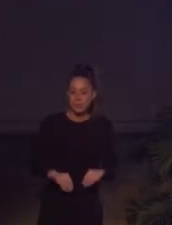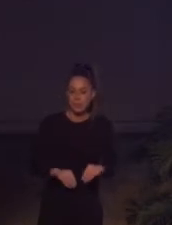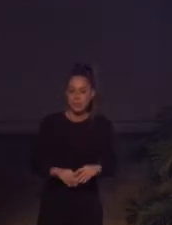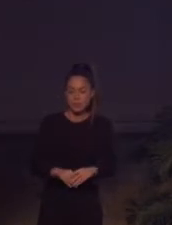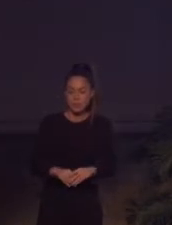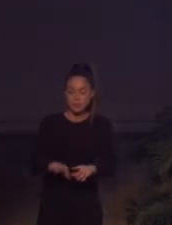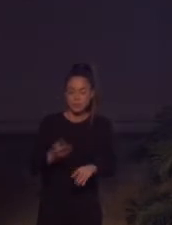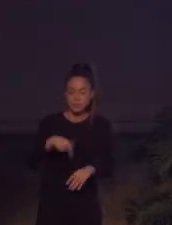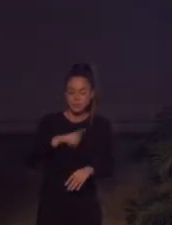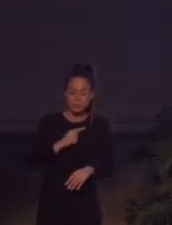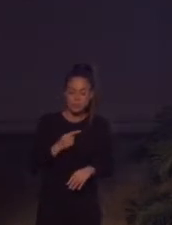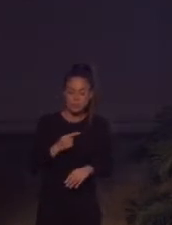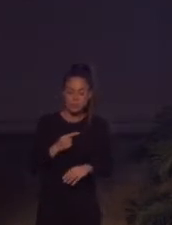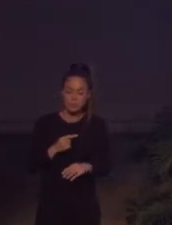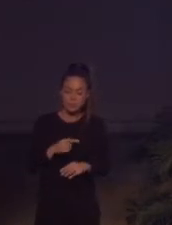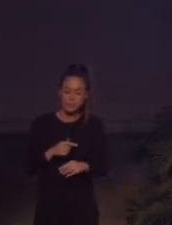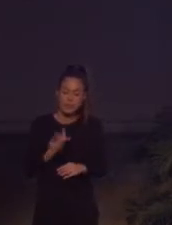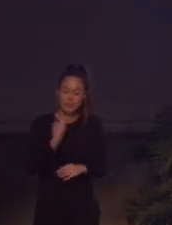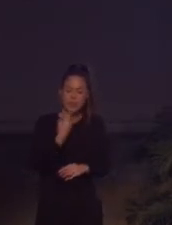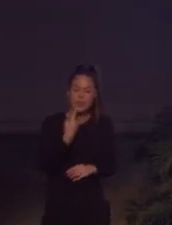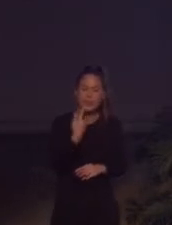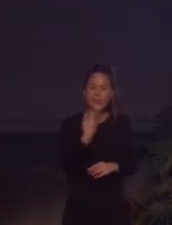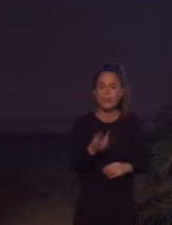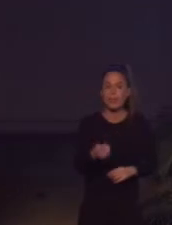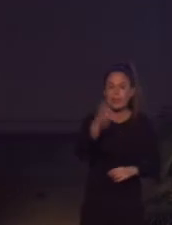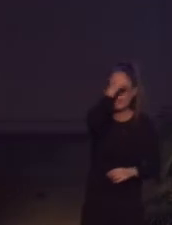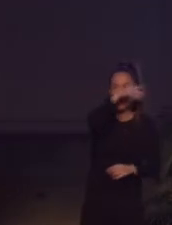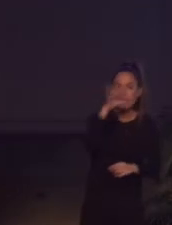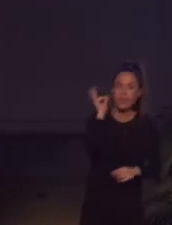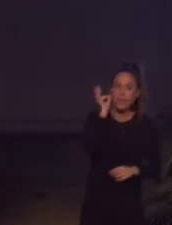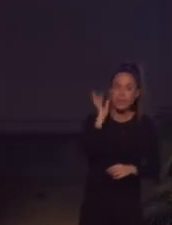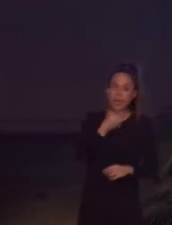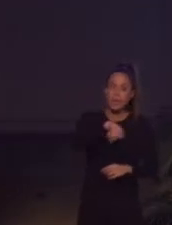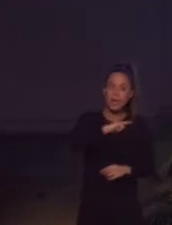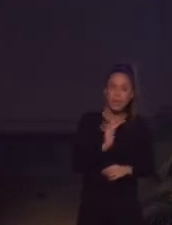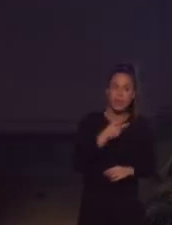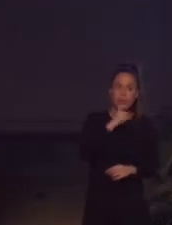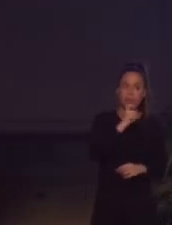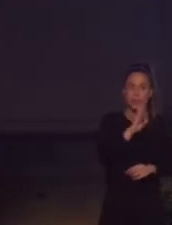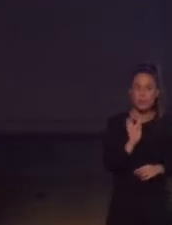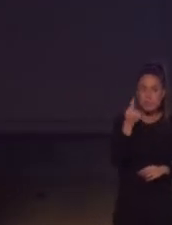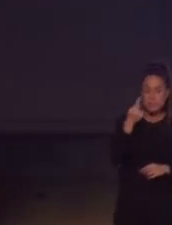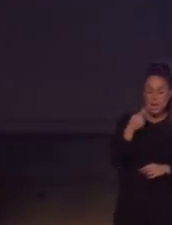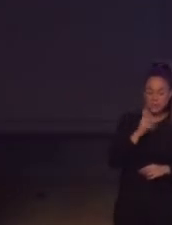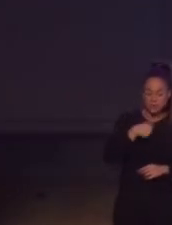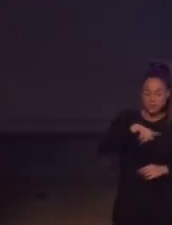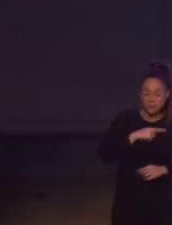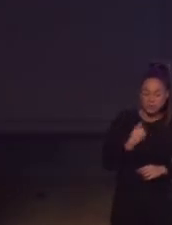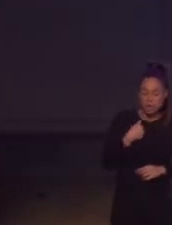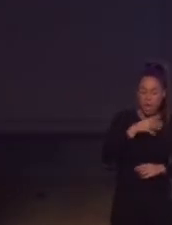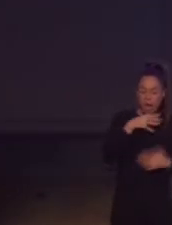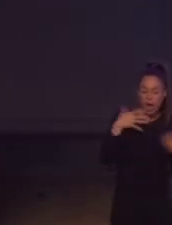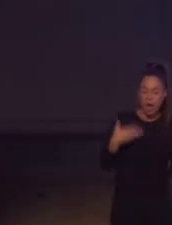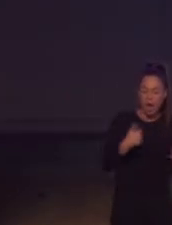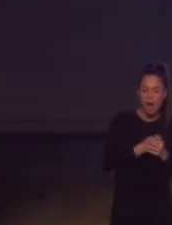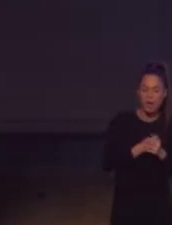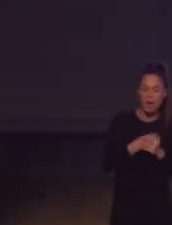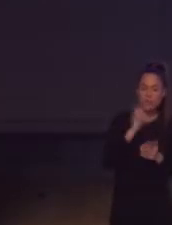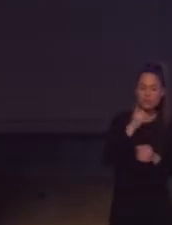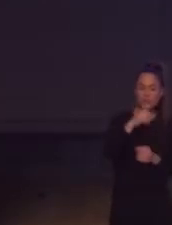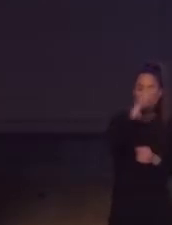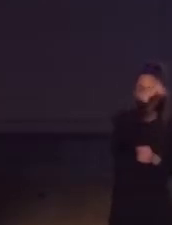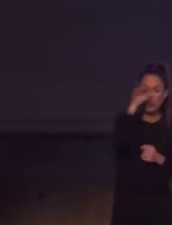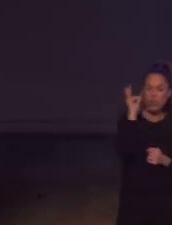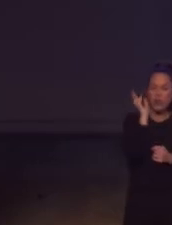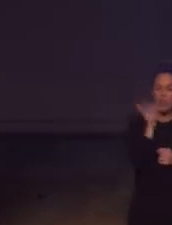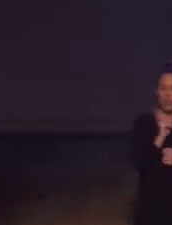encanta de Judith Butler que dice que el género es la última y la más difícil batalla por librar. Y yo hoy aquí me atrevería a decir que no solo el género, sino el